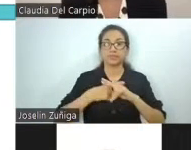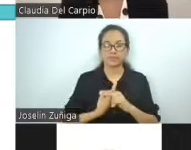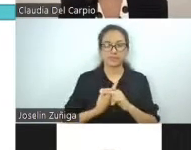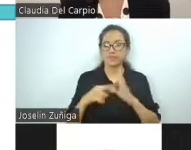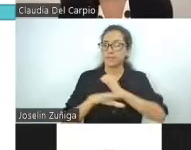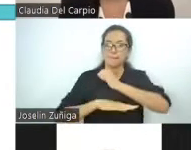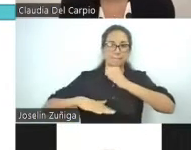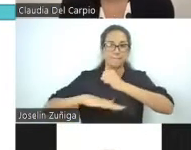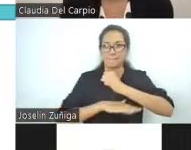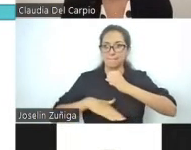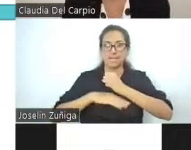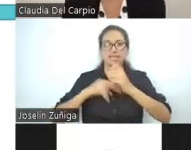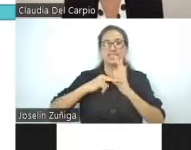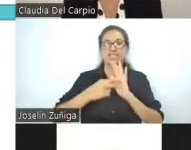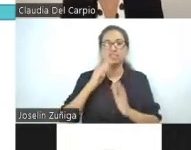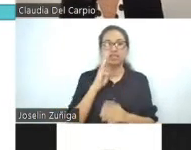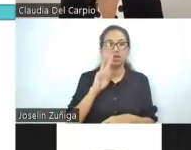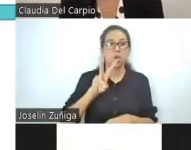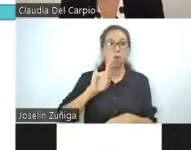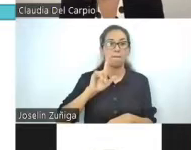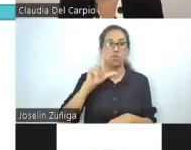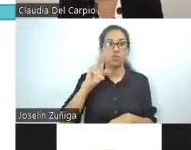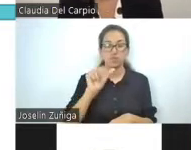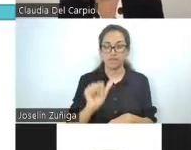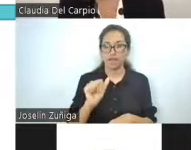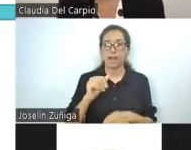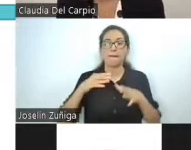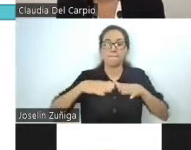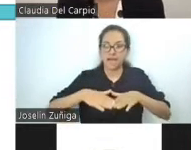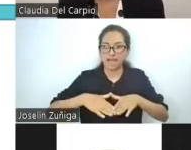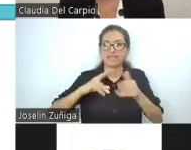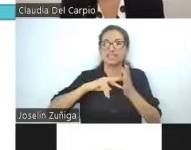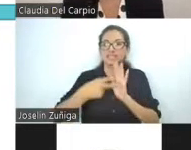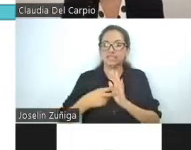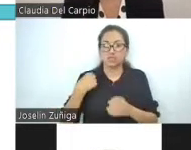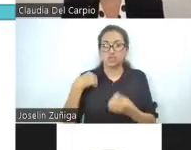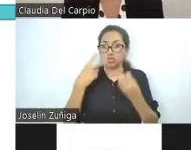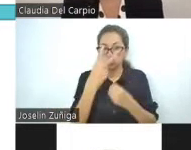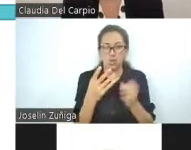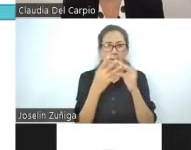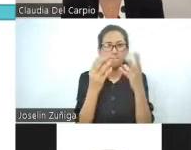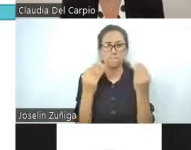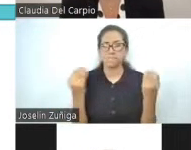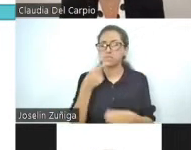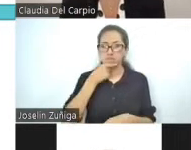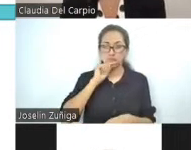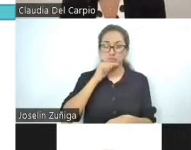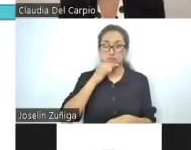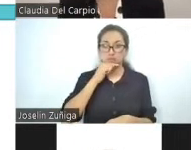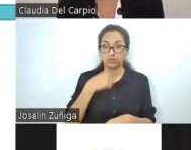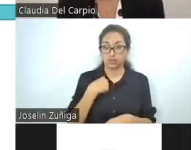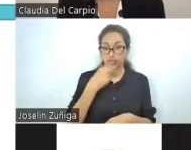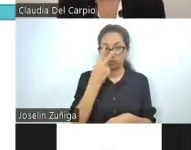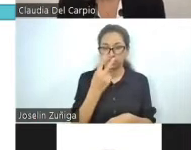básico, desde qué es vulva, qué es vagina. Yo en la consulta de ginecología veo muchísimas mujeres que yo diría